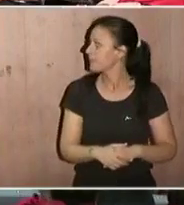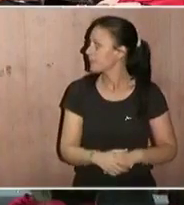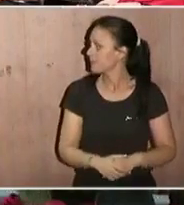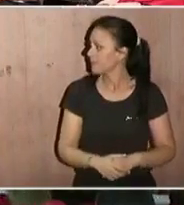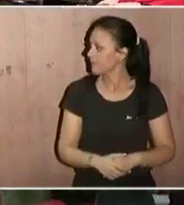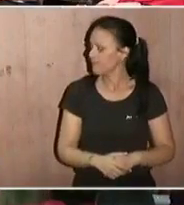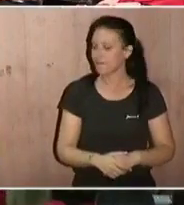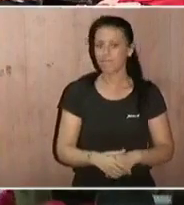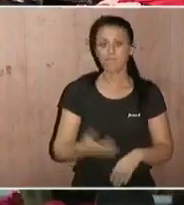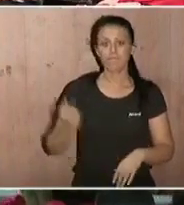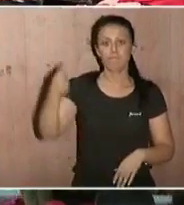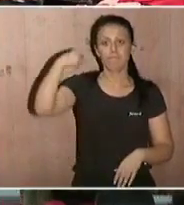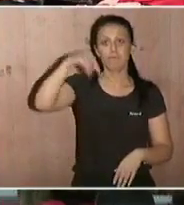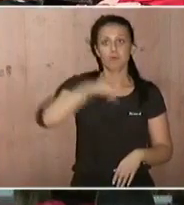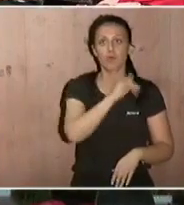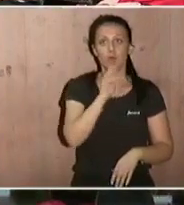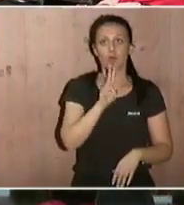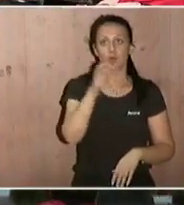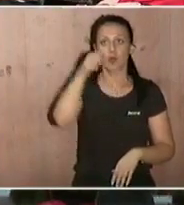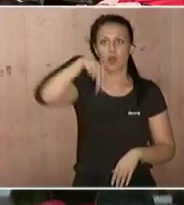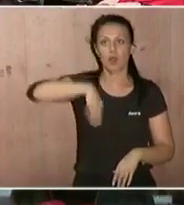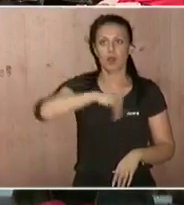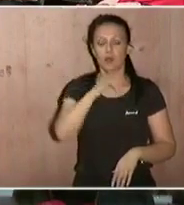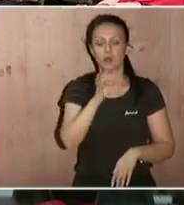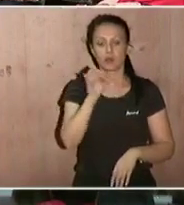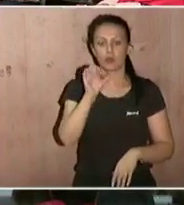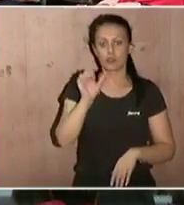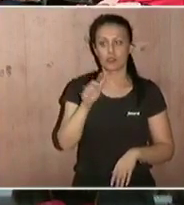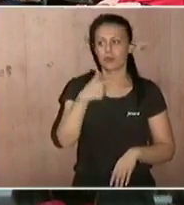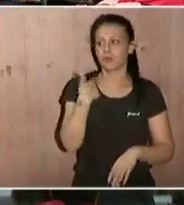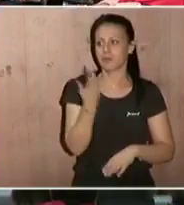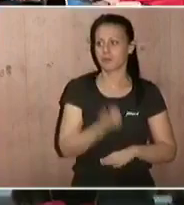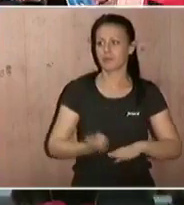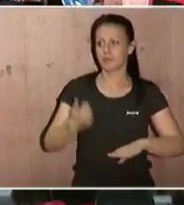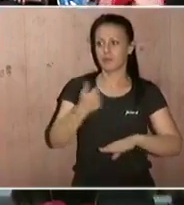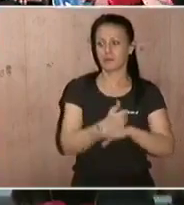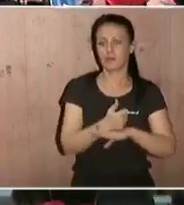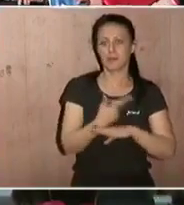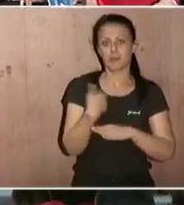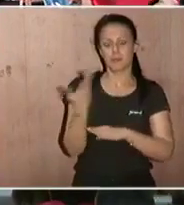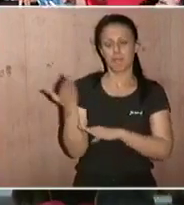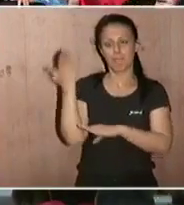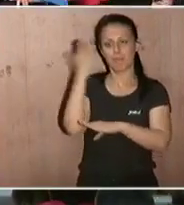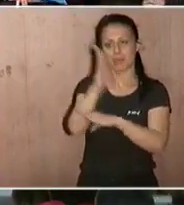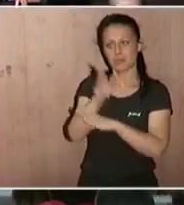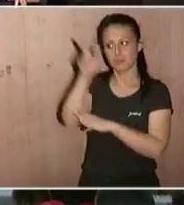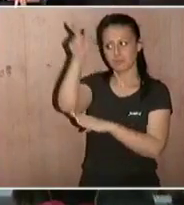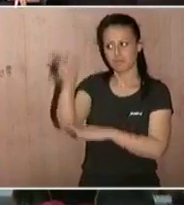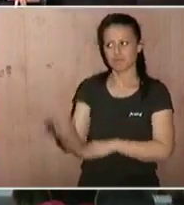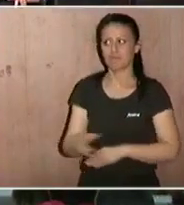Que el doctor Juan José Díez Sánchez faça la laudatio del candidato.